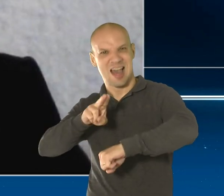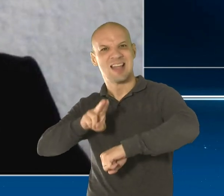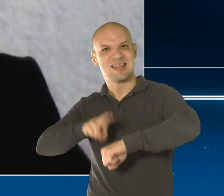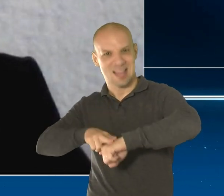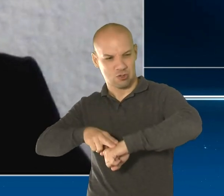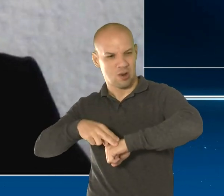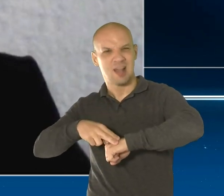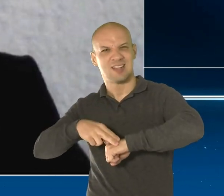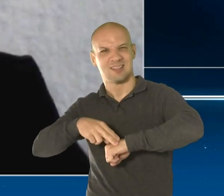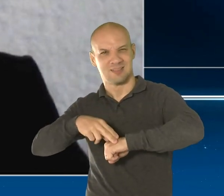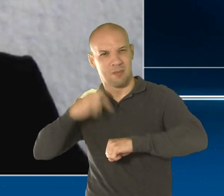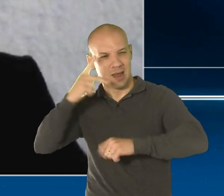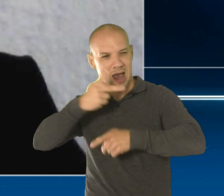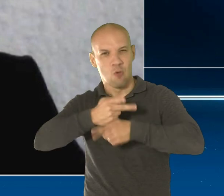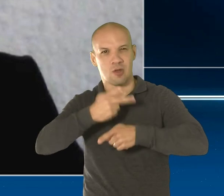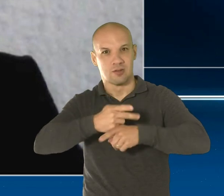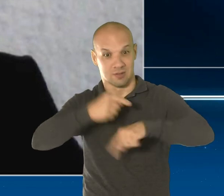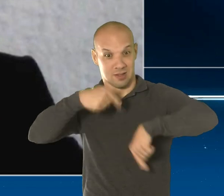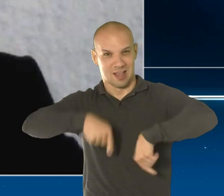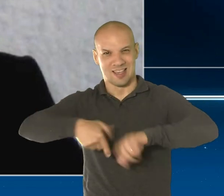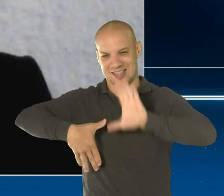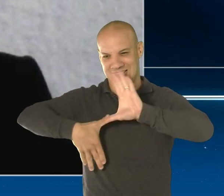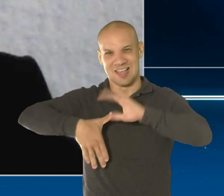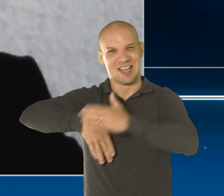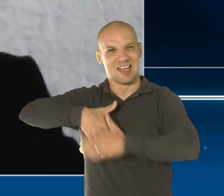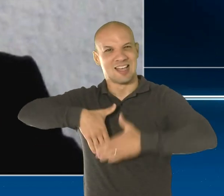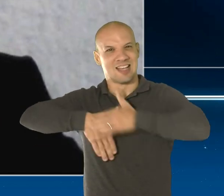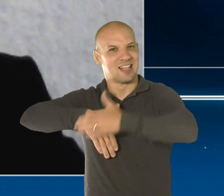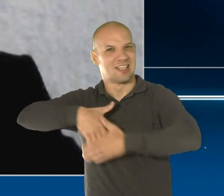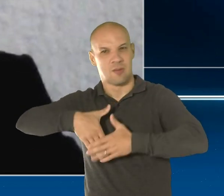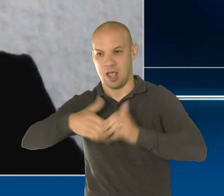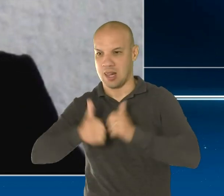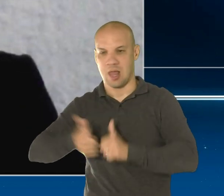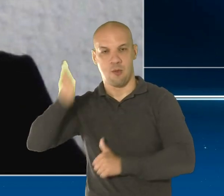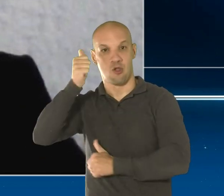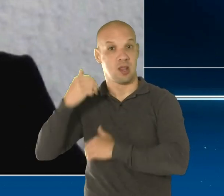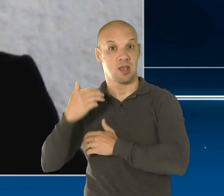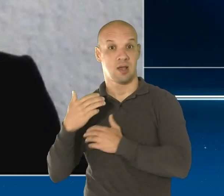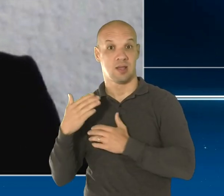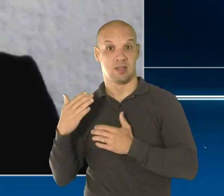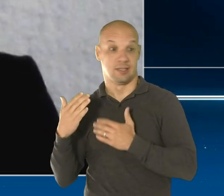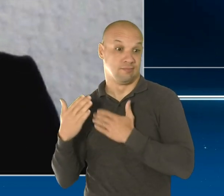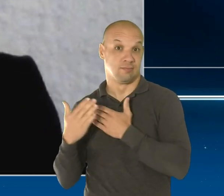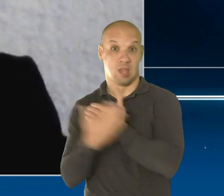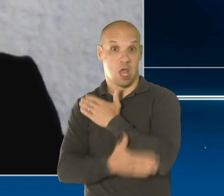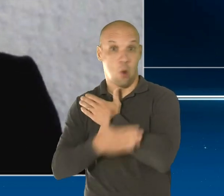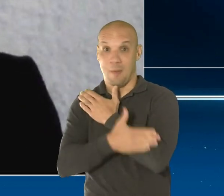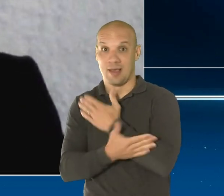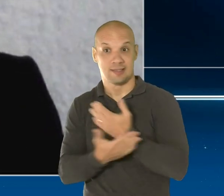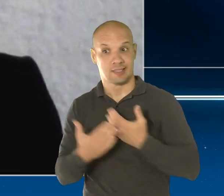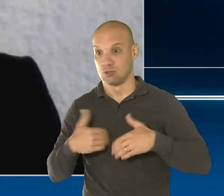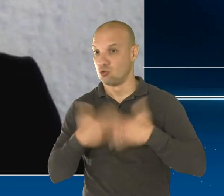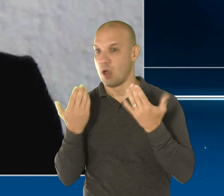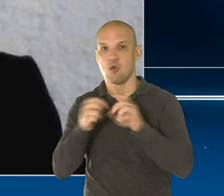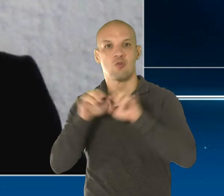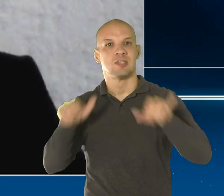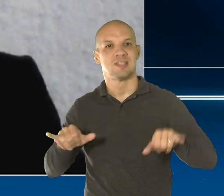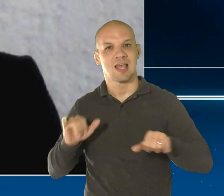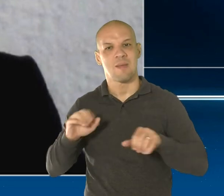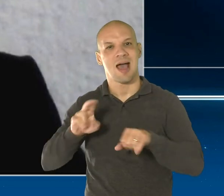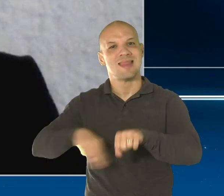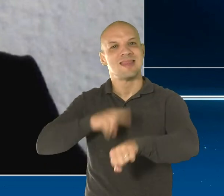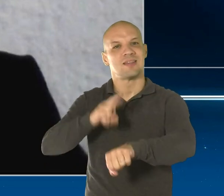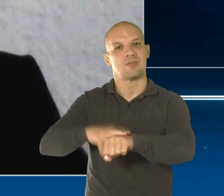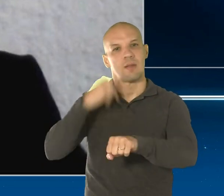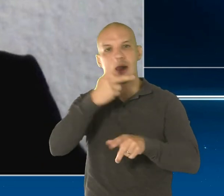aquí en nuestro país. Aquí en Latinoamérica, la mayoría de los países estamos sin ese sistema nacional de cuidados. Y bueno,